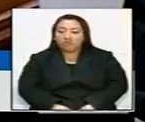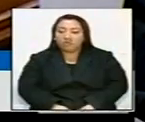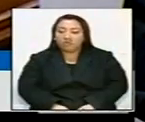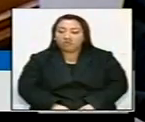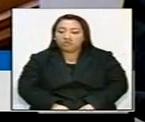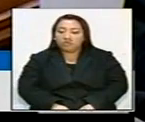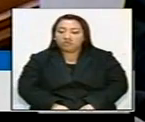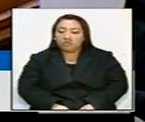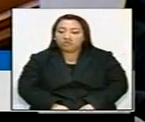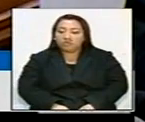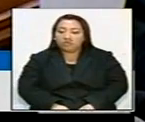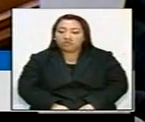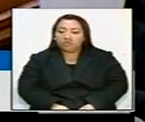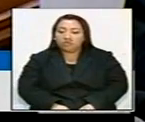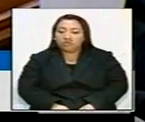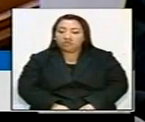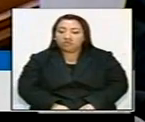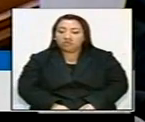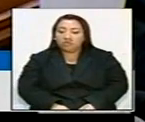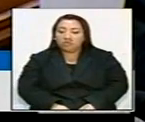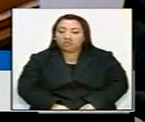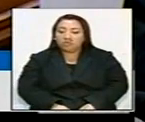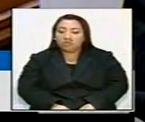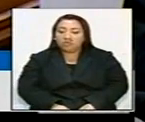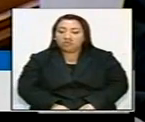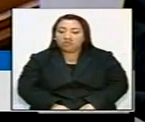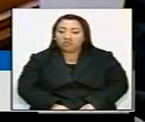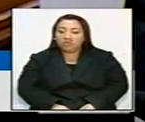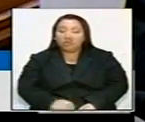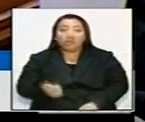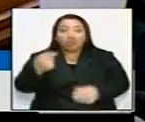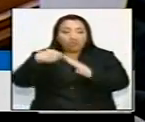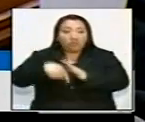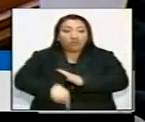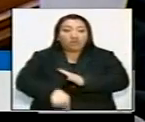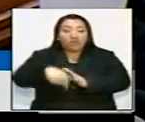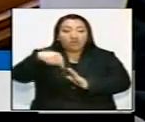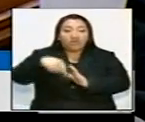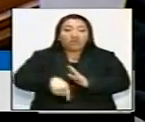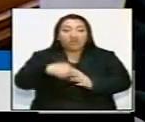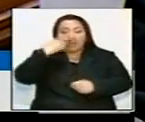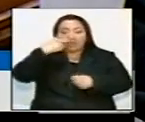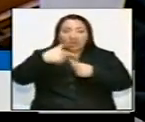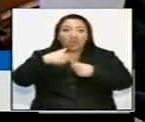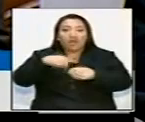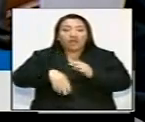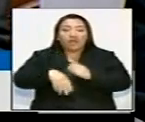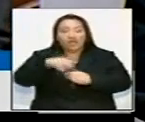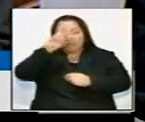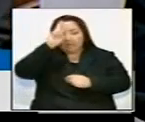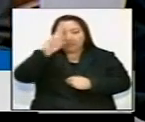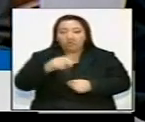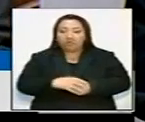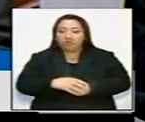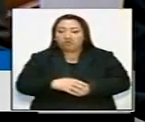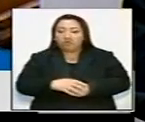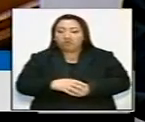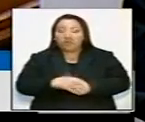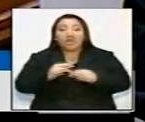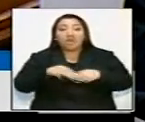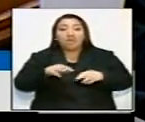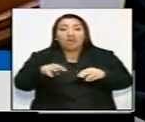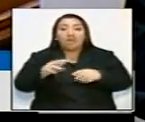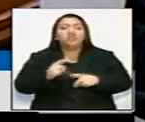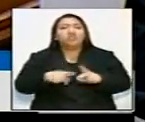otros equipos como los las perforaciones petroleras en alta mar. El Perú ha progresado y venimos